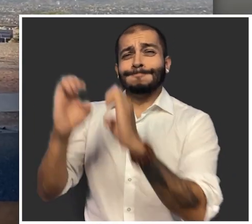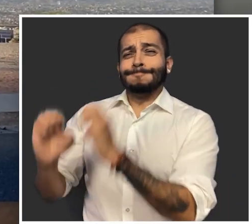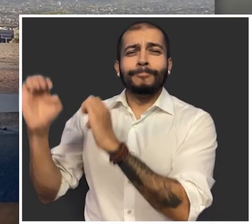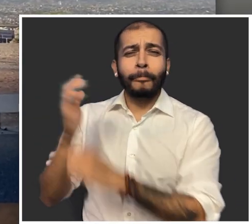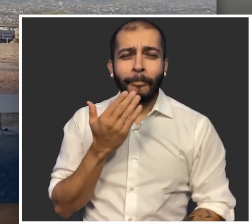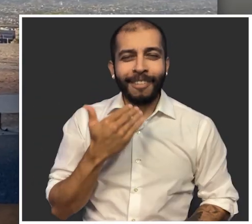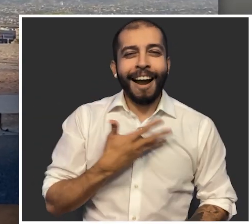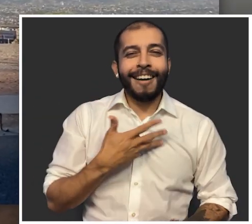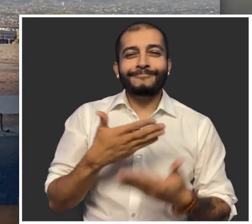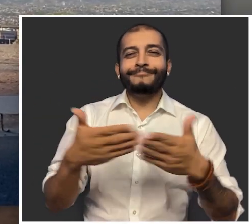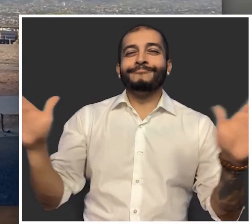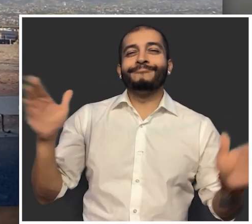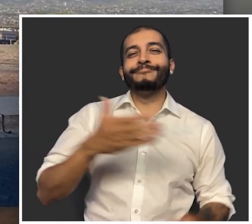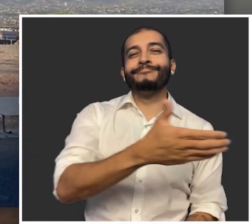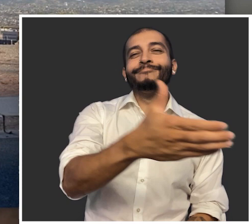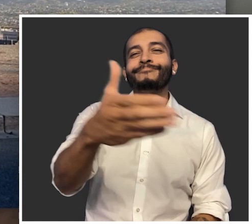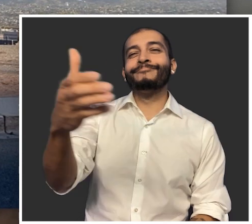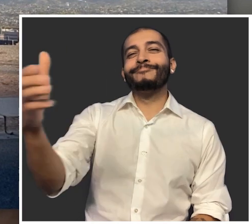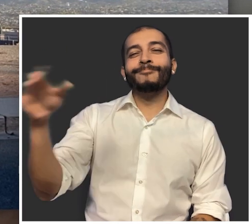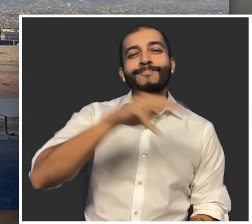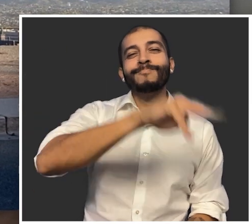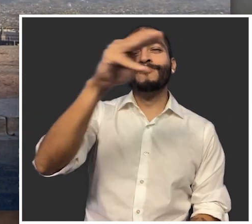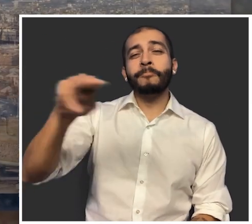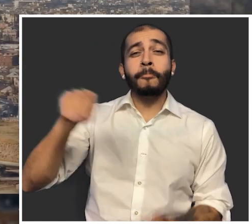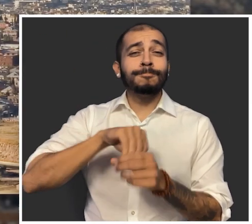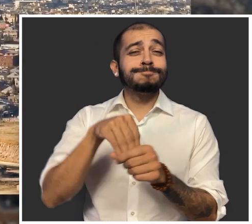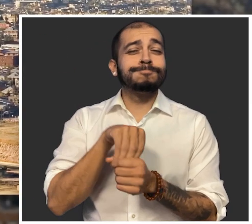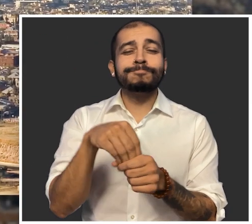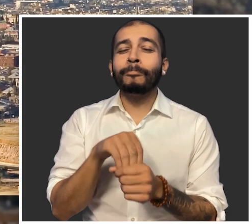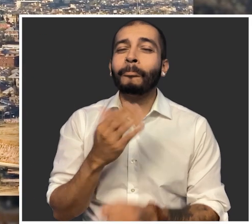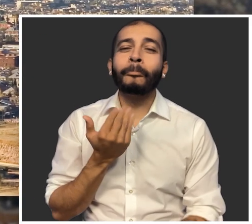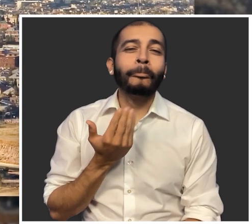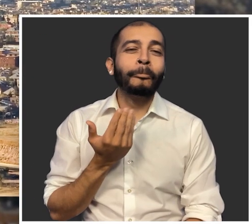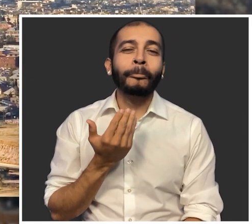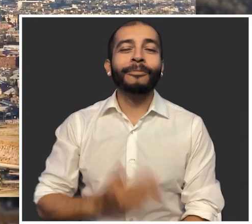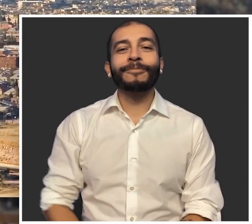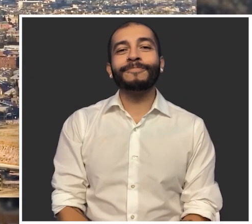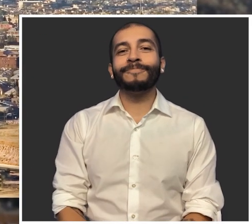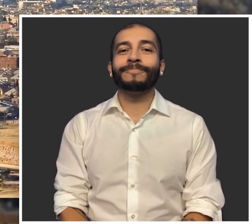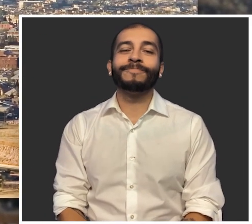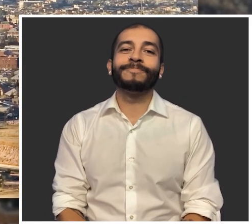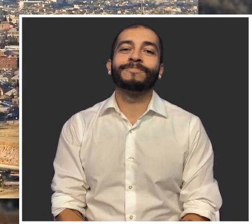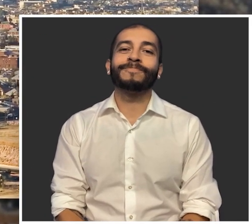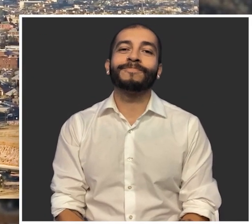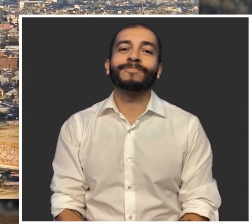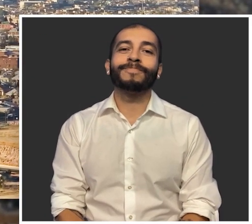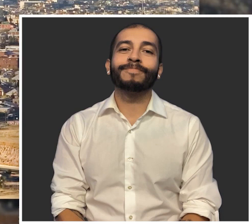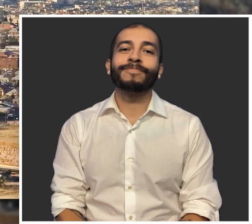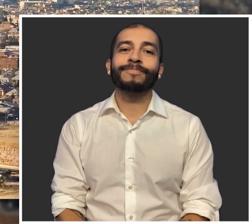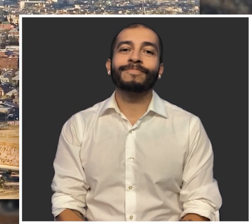muy altos y hay muchas zonas abiertas. Las montañas están en tu cara. No están